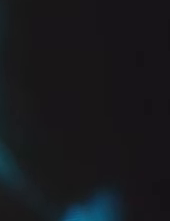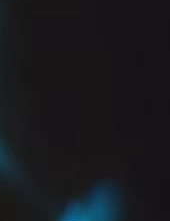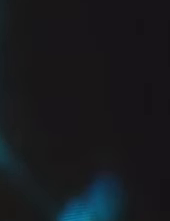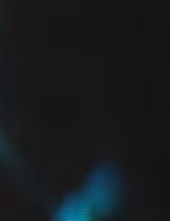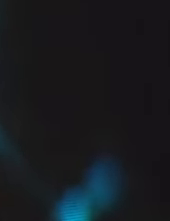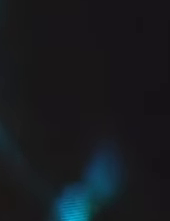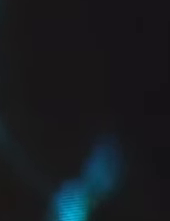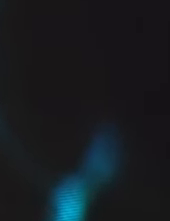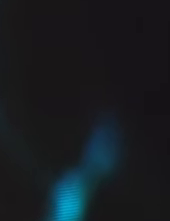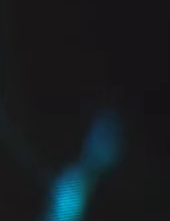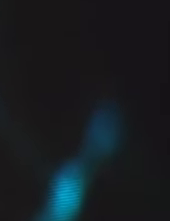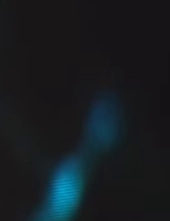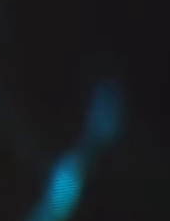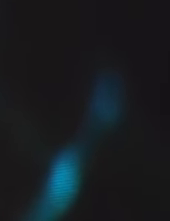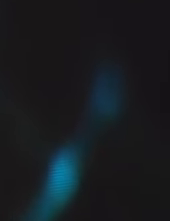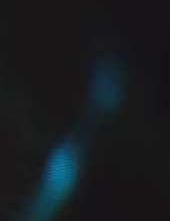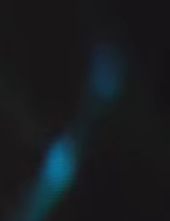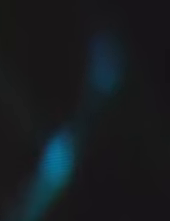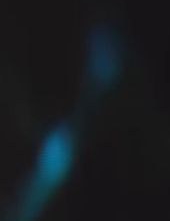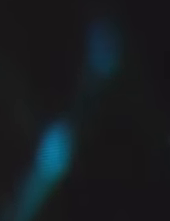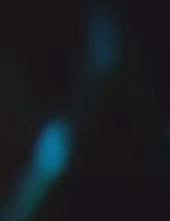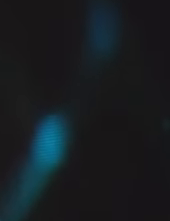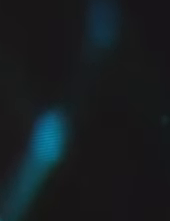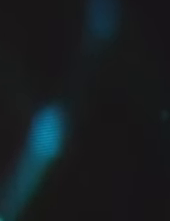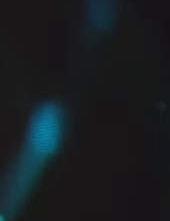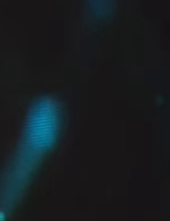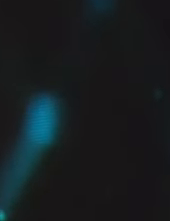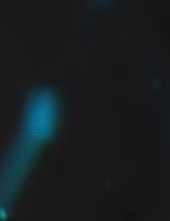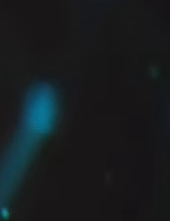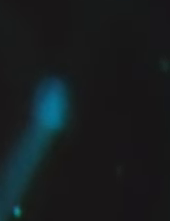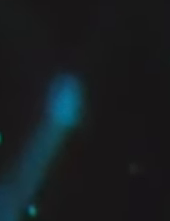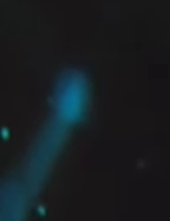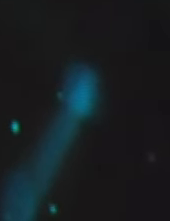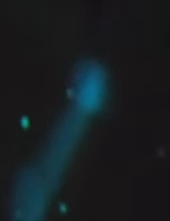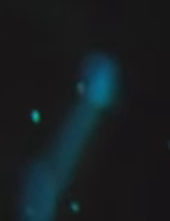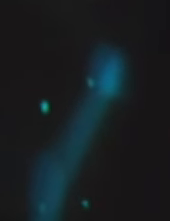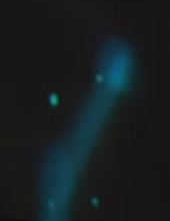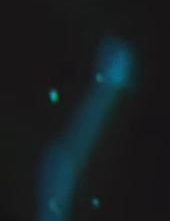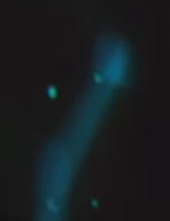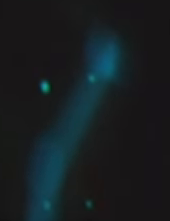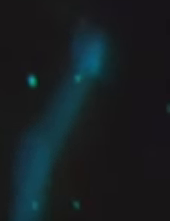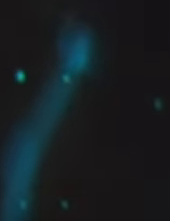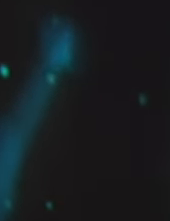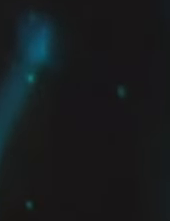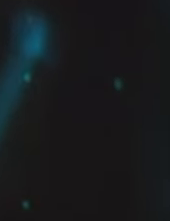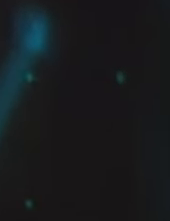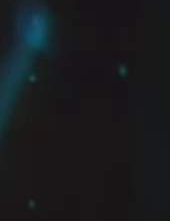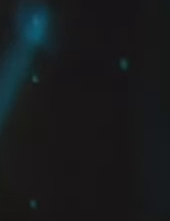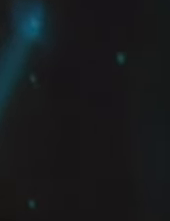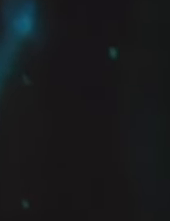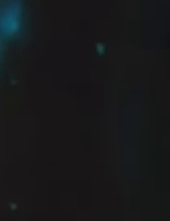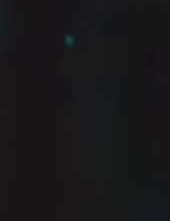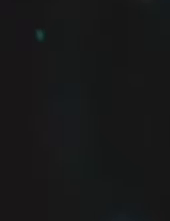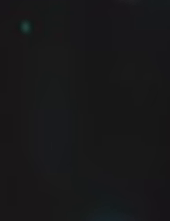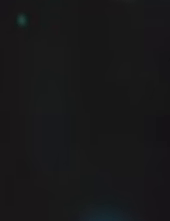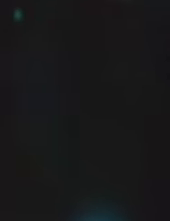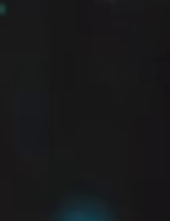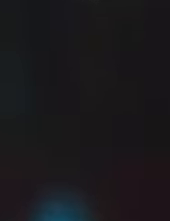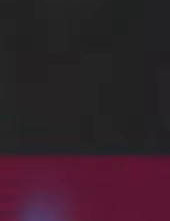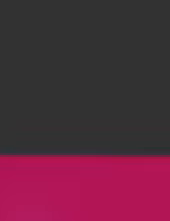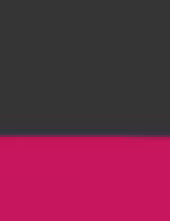asociación americana para el avance de la ciencia y es autor de varios libros sobre edición genética con ustedes Hank